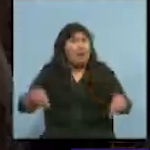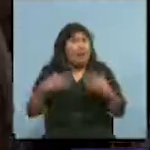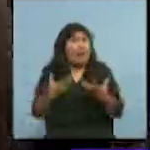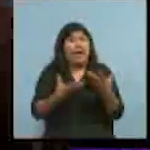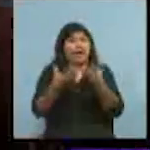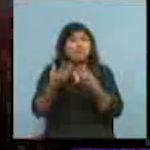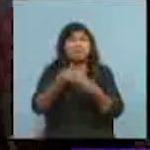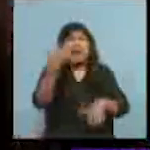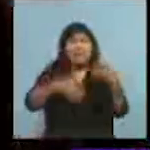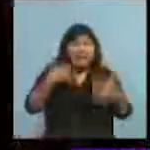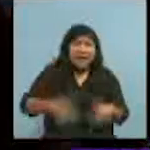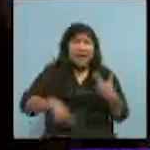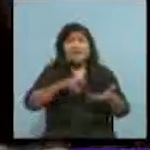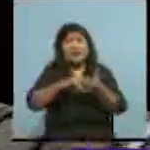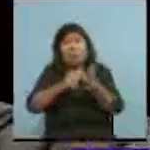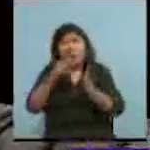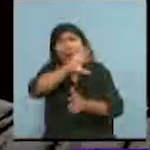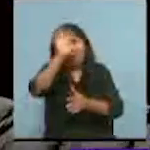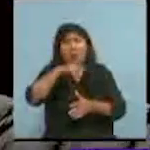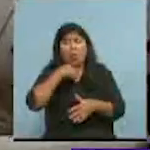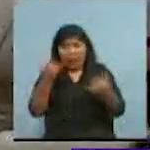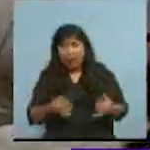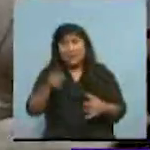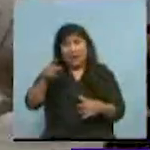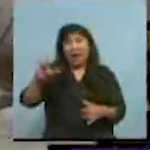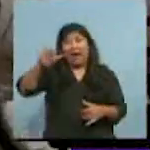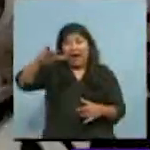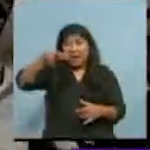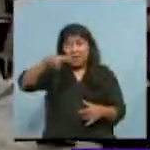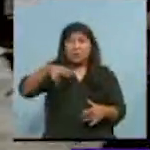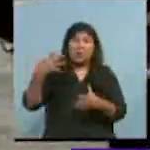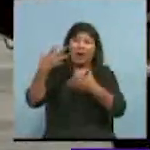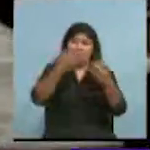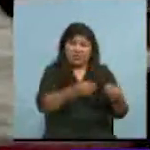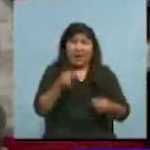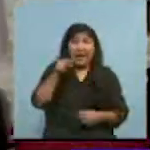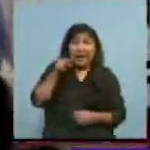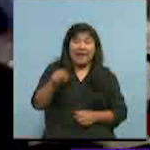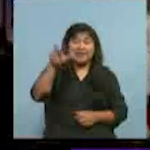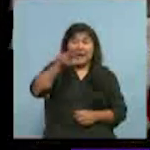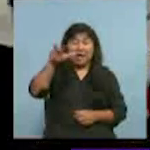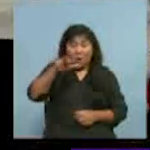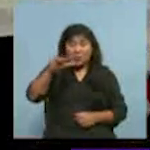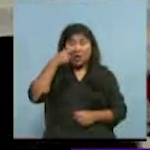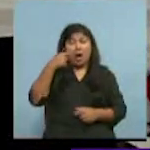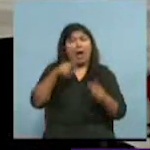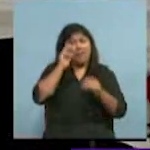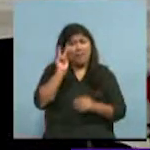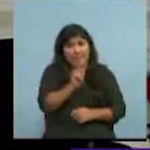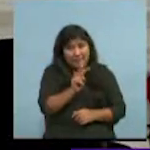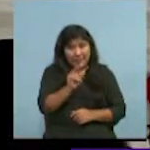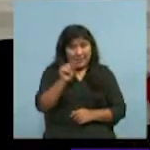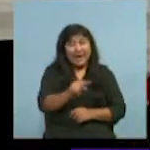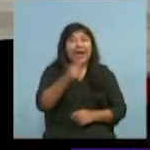helicóptero que tiene que ver con nuestra geografía, es uno de los mejores del mundo. Tiene equipamiento para